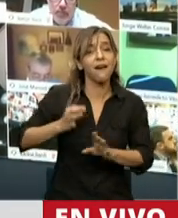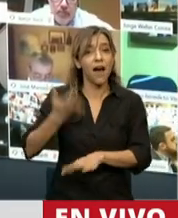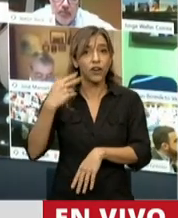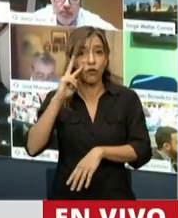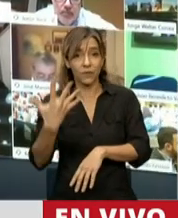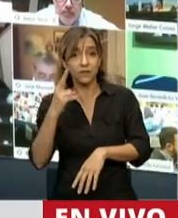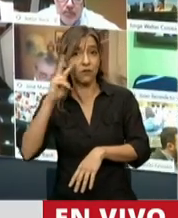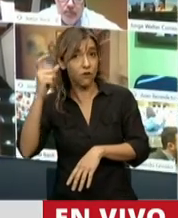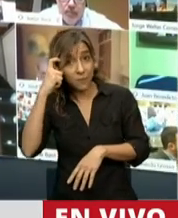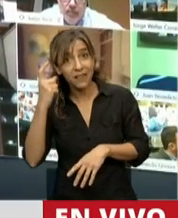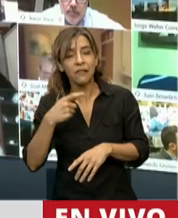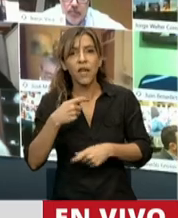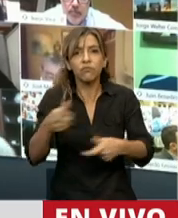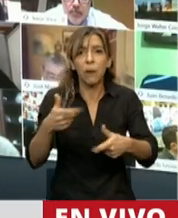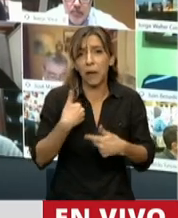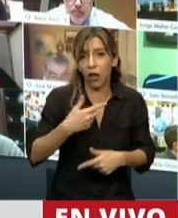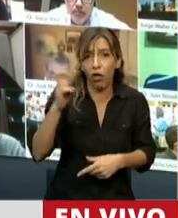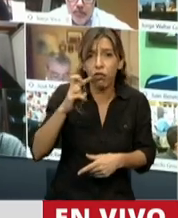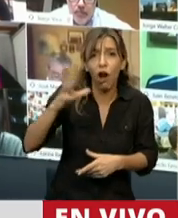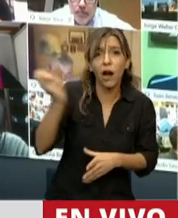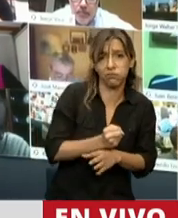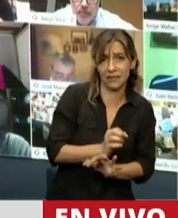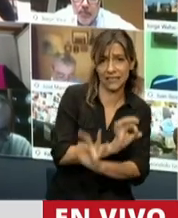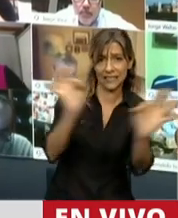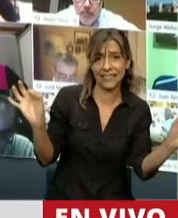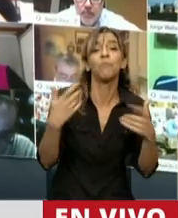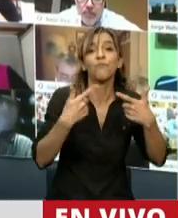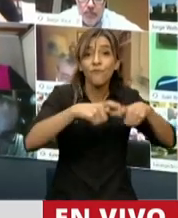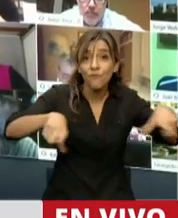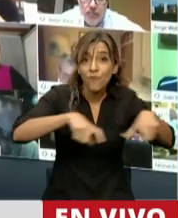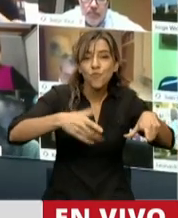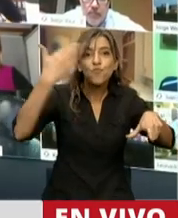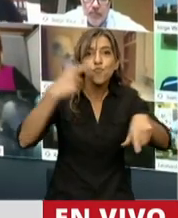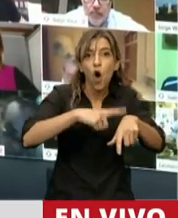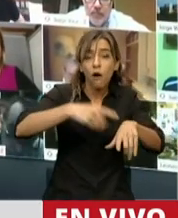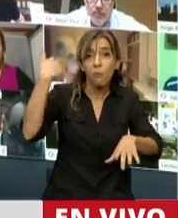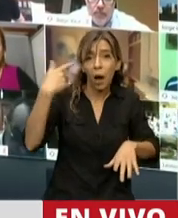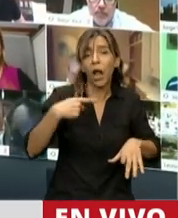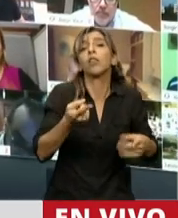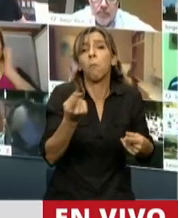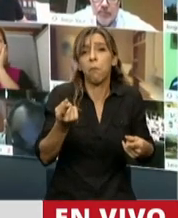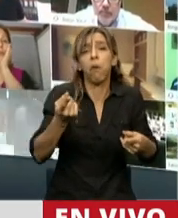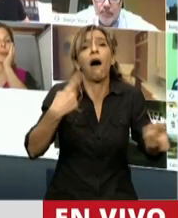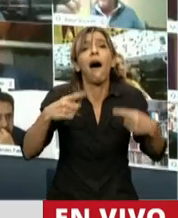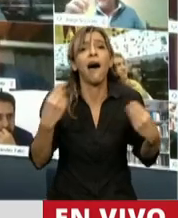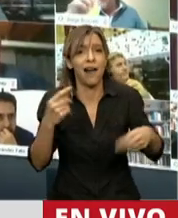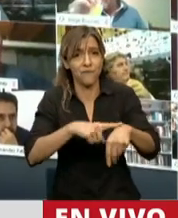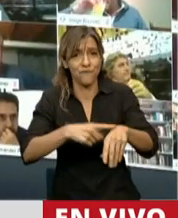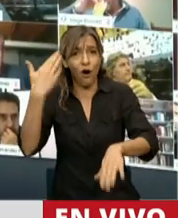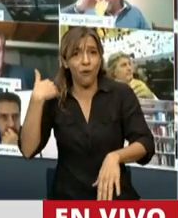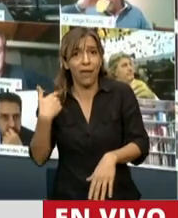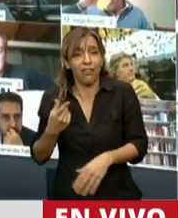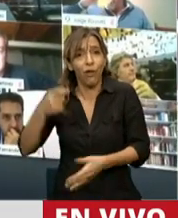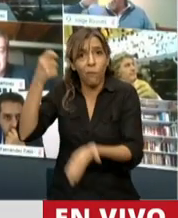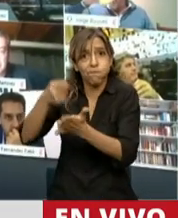ingresado un solo dólar a la Argentina por esos bonos. Porque fueron bonos emitidos para canjear los pasivos en default del año